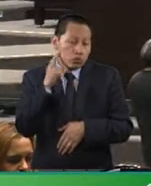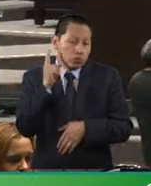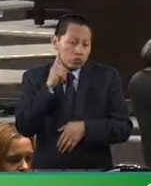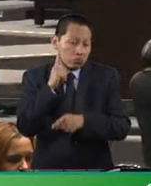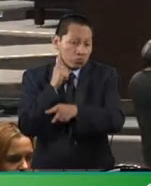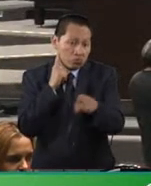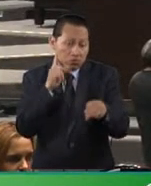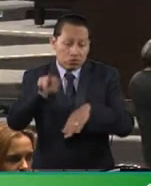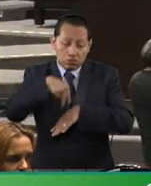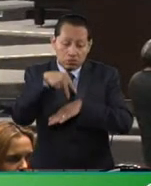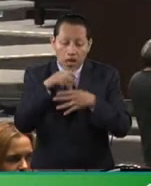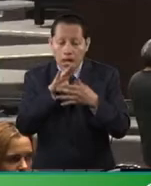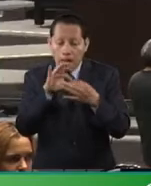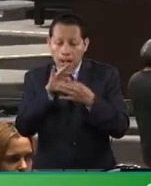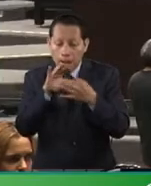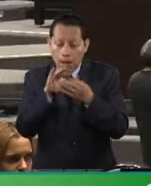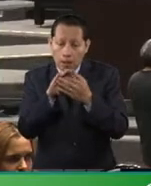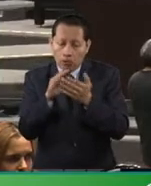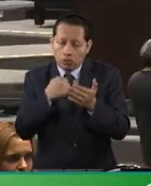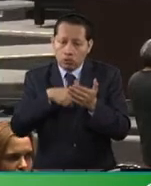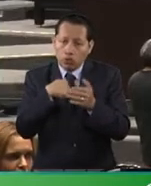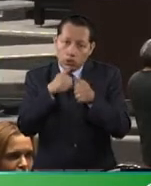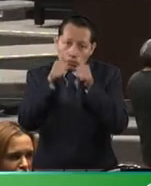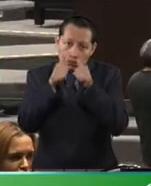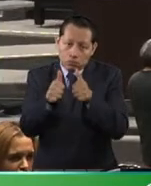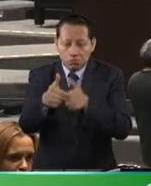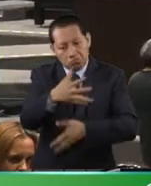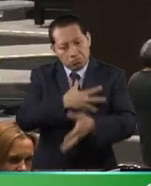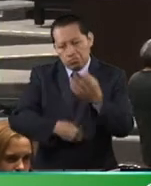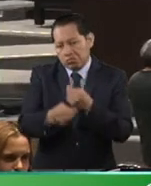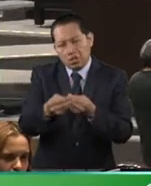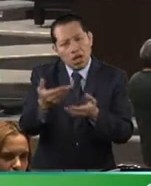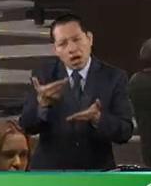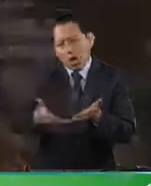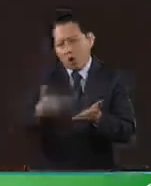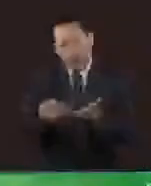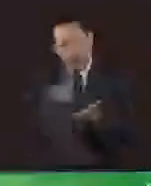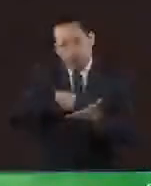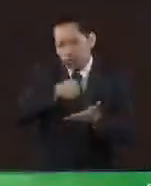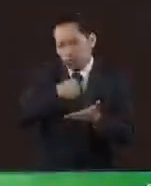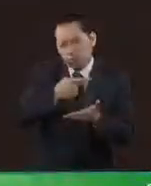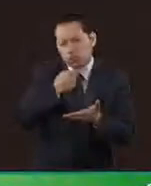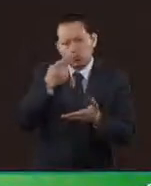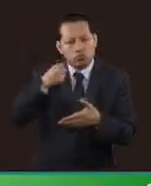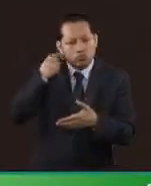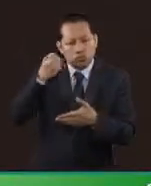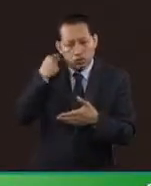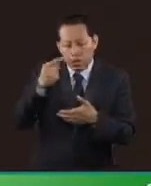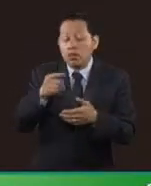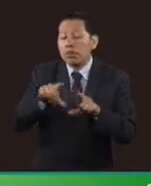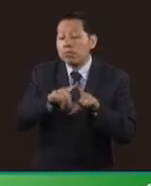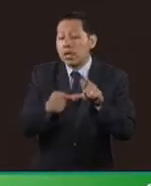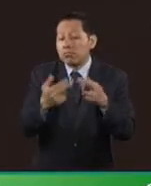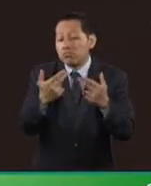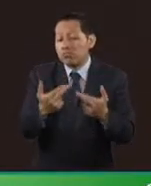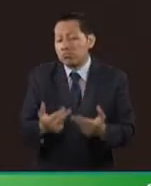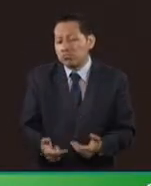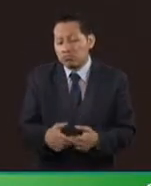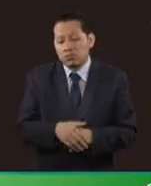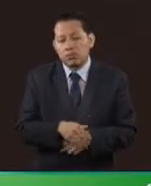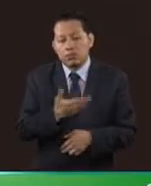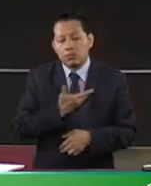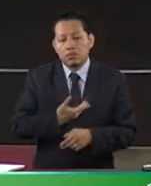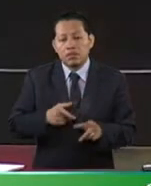nuestros Cuántas veces sea necesario es una gran mentira y están desmantelando el país a pedazos es cuánto